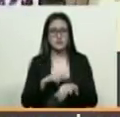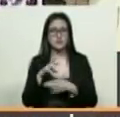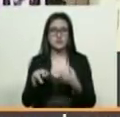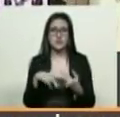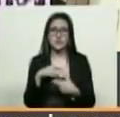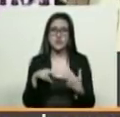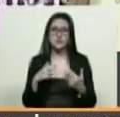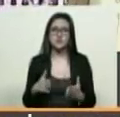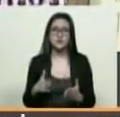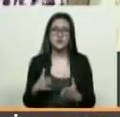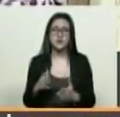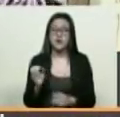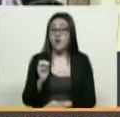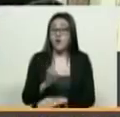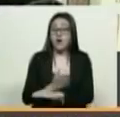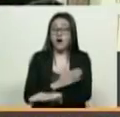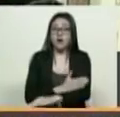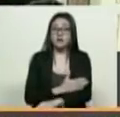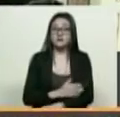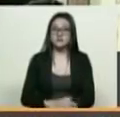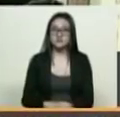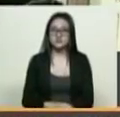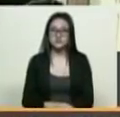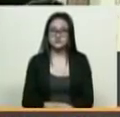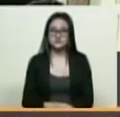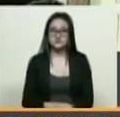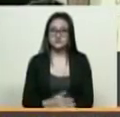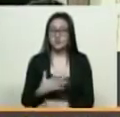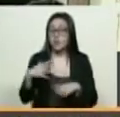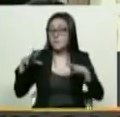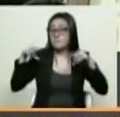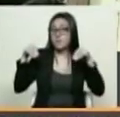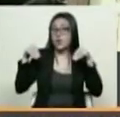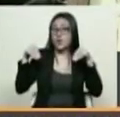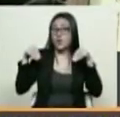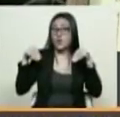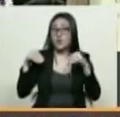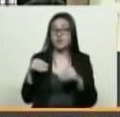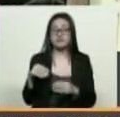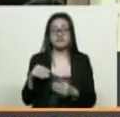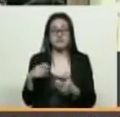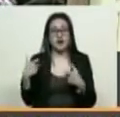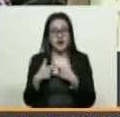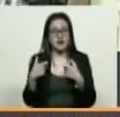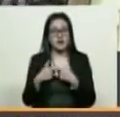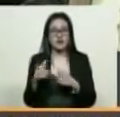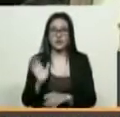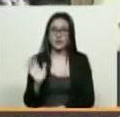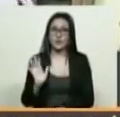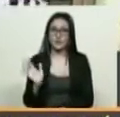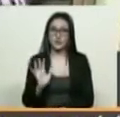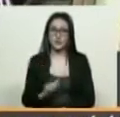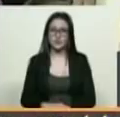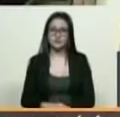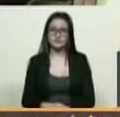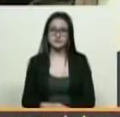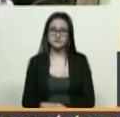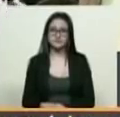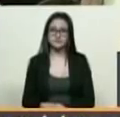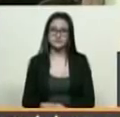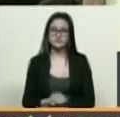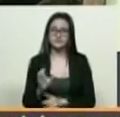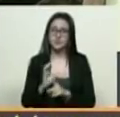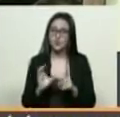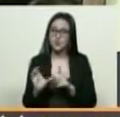y antes incluso, puede apagarse más allá de la guerra. No habrá guerra que detenga a la cultura